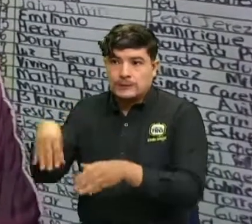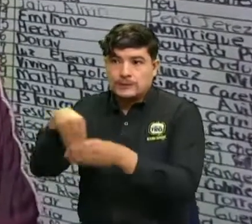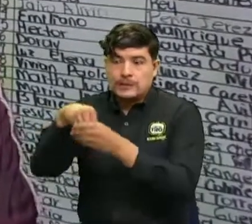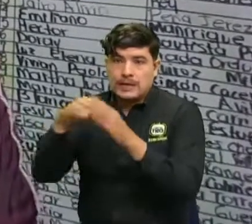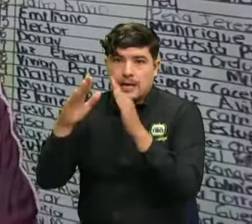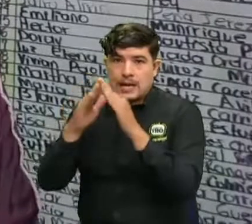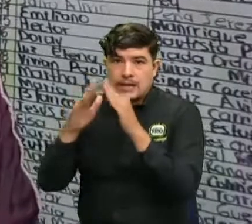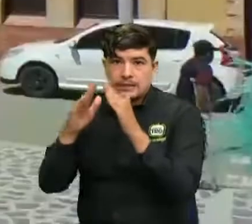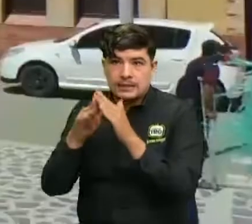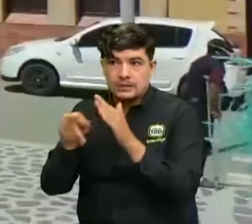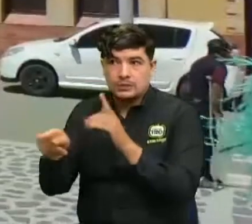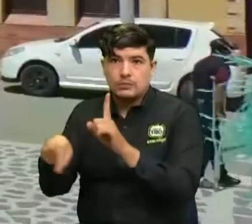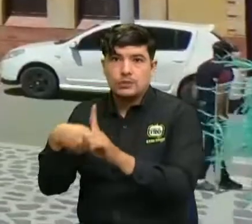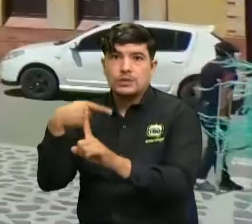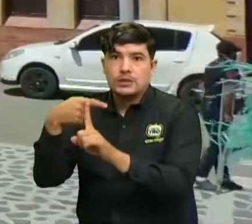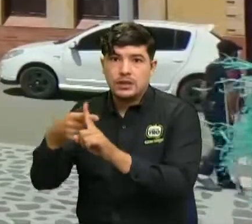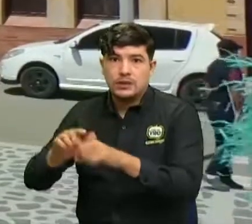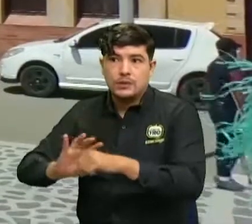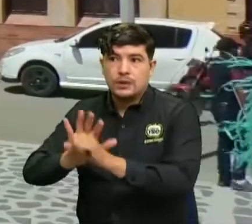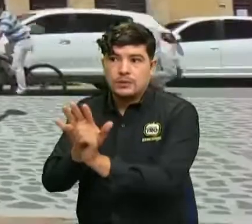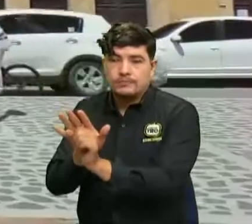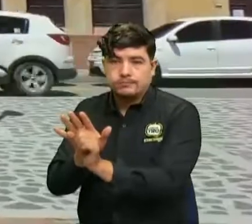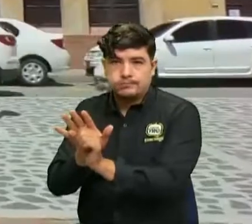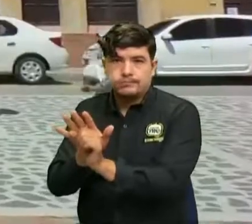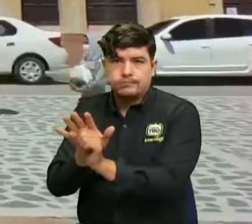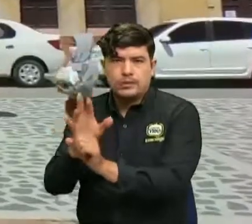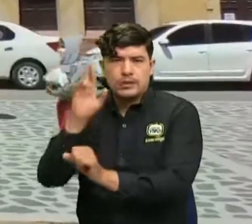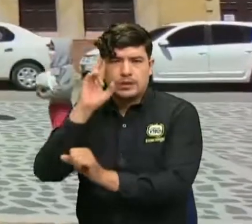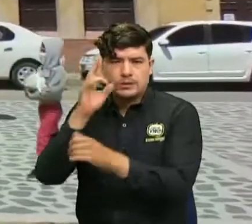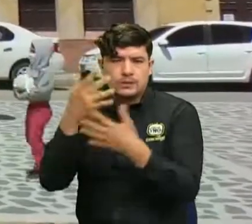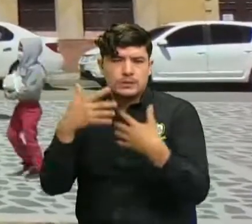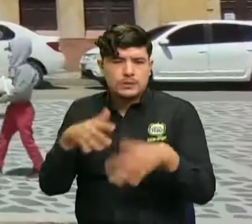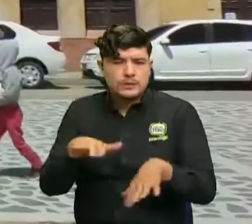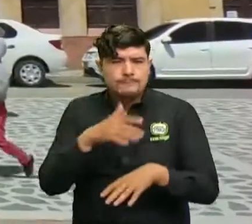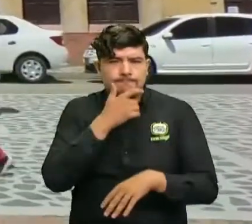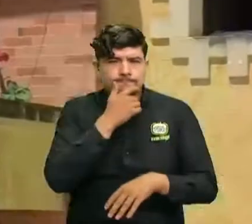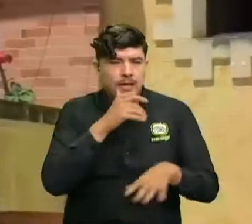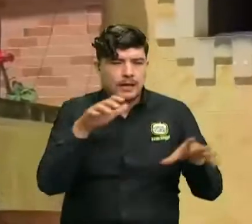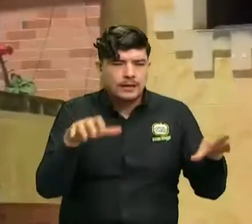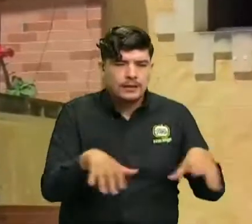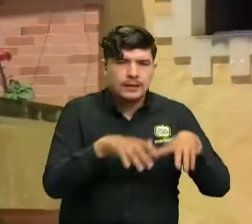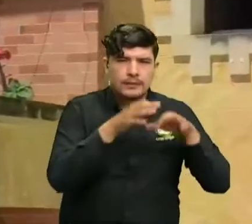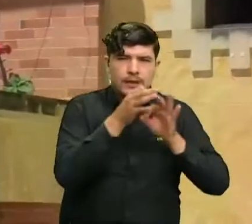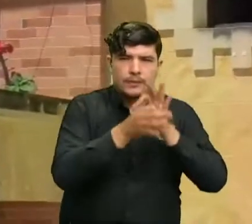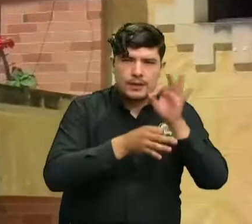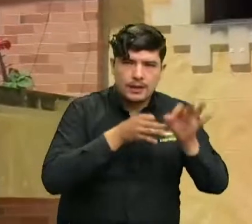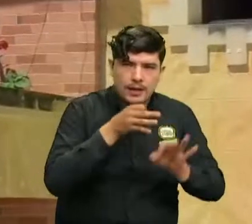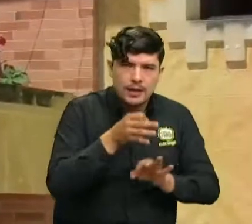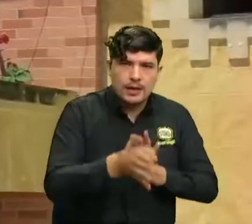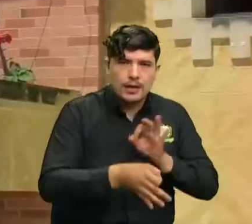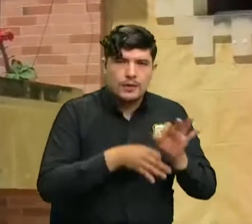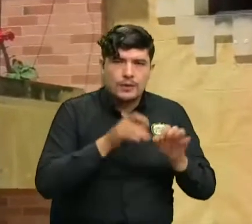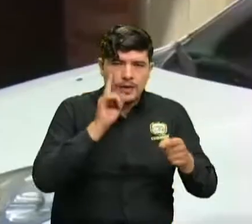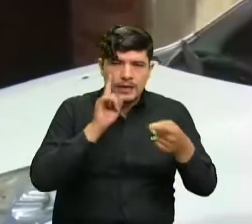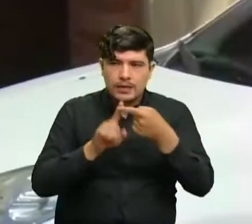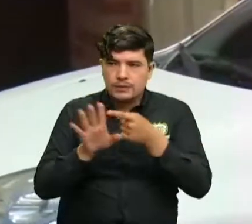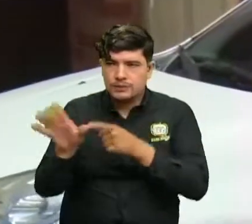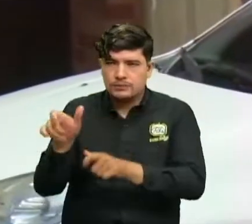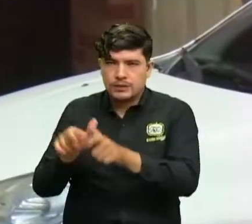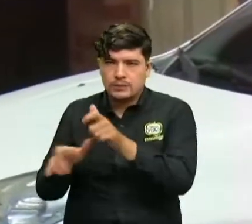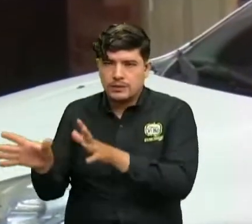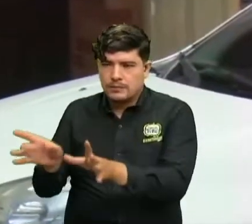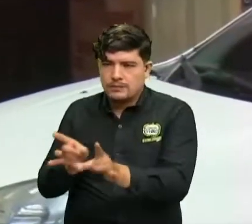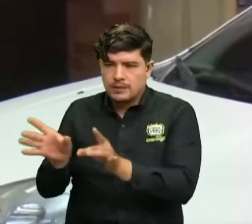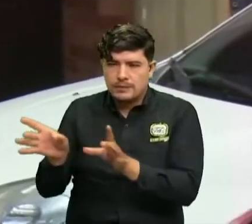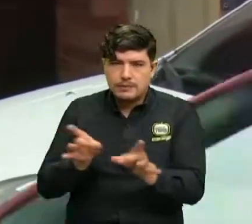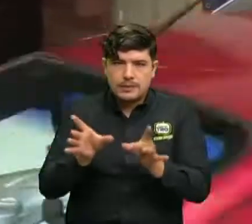epidemiológica activos entonces como actividad de prevención y de intención de cortar la cadena de contagio del